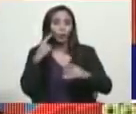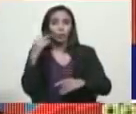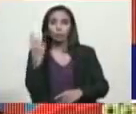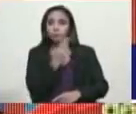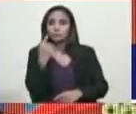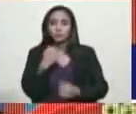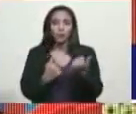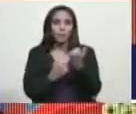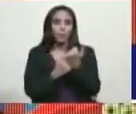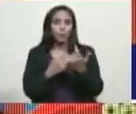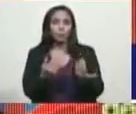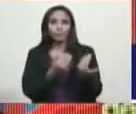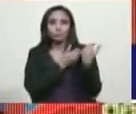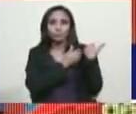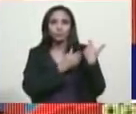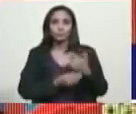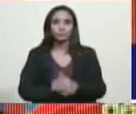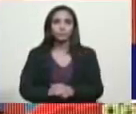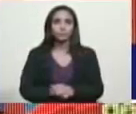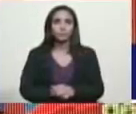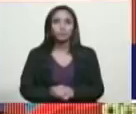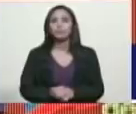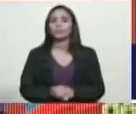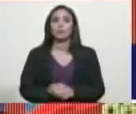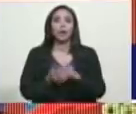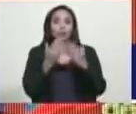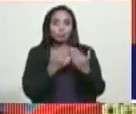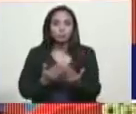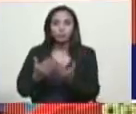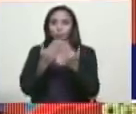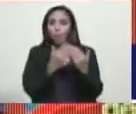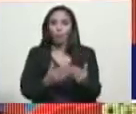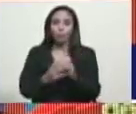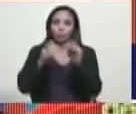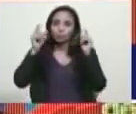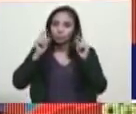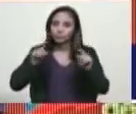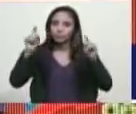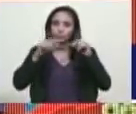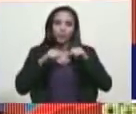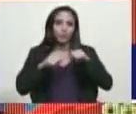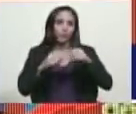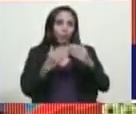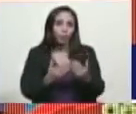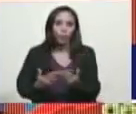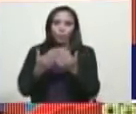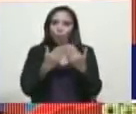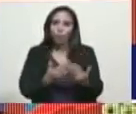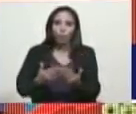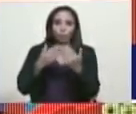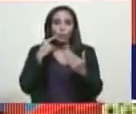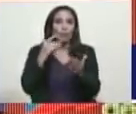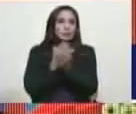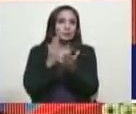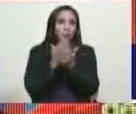compromiso. Un compromiso con el estudio, con la formación permanente y